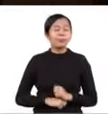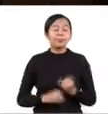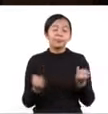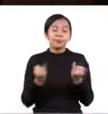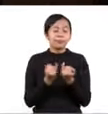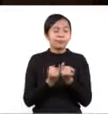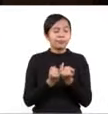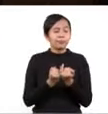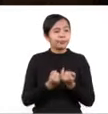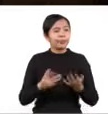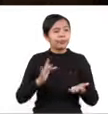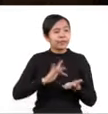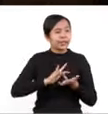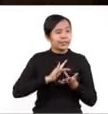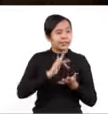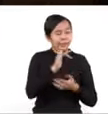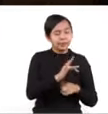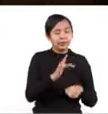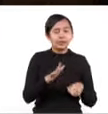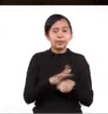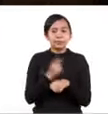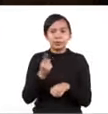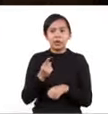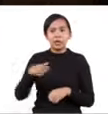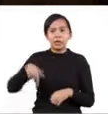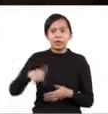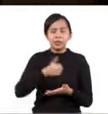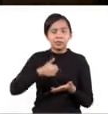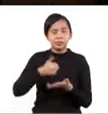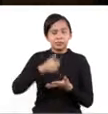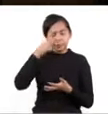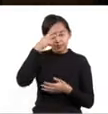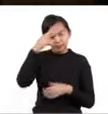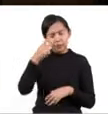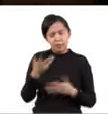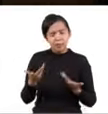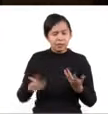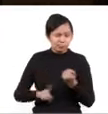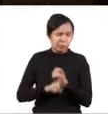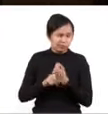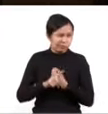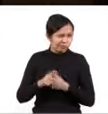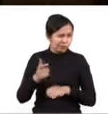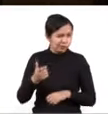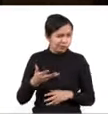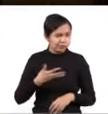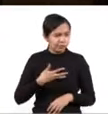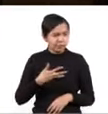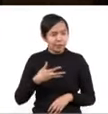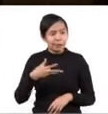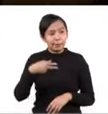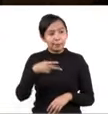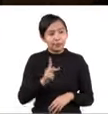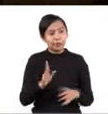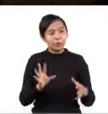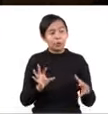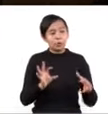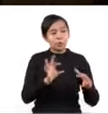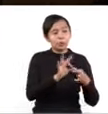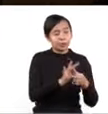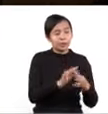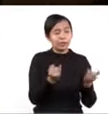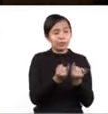mismo tiempo, la ciudad hoy, en este nuevo momento económico que está viviendo, está también vinculada económicamente